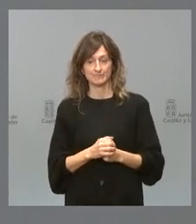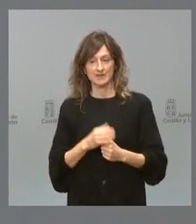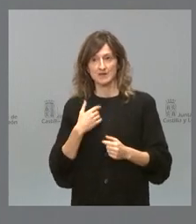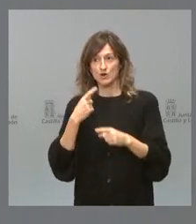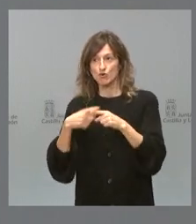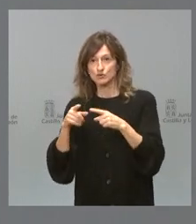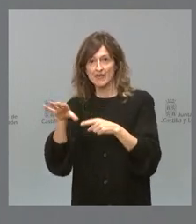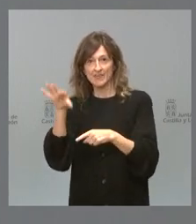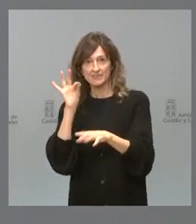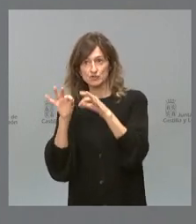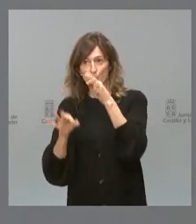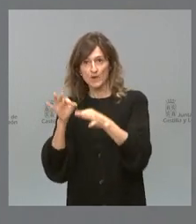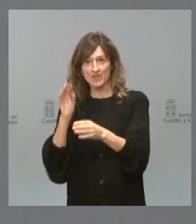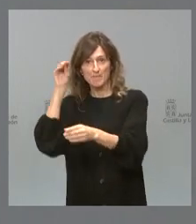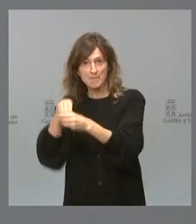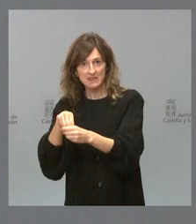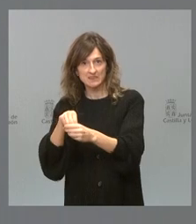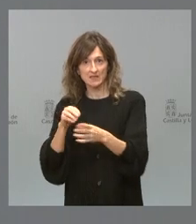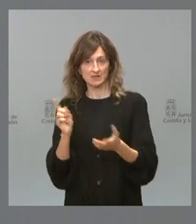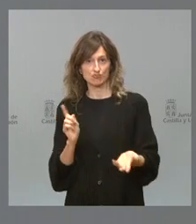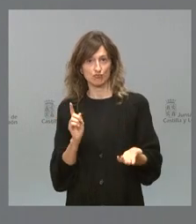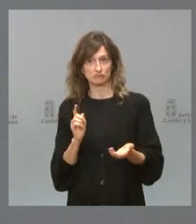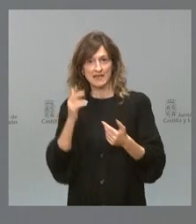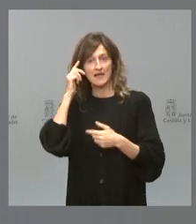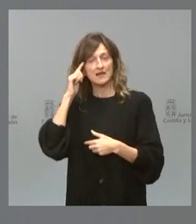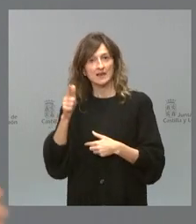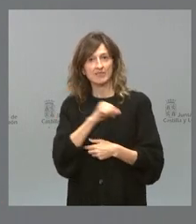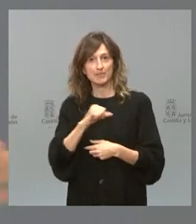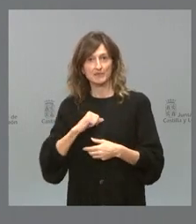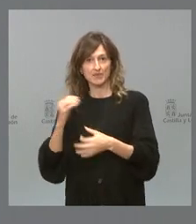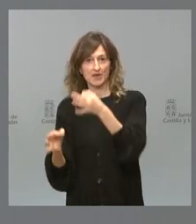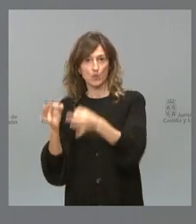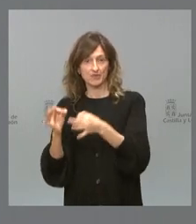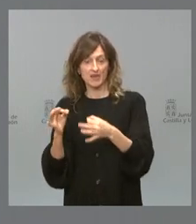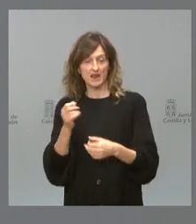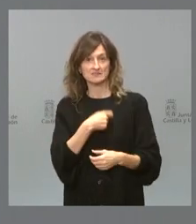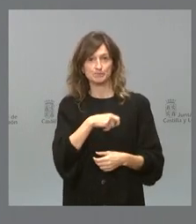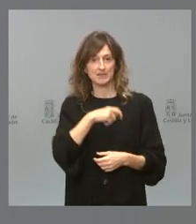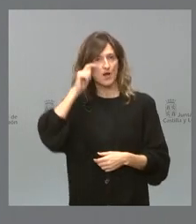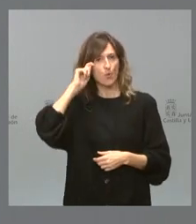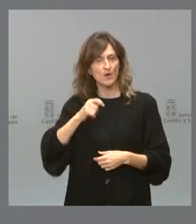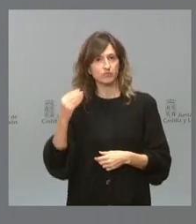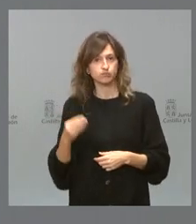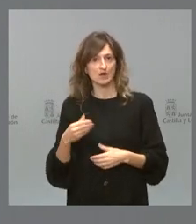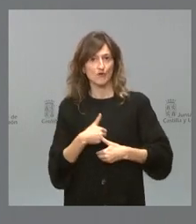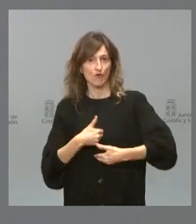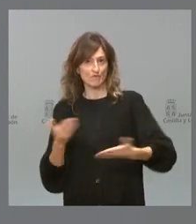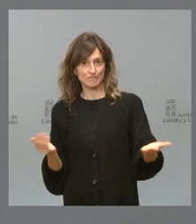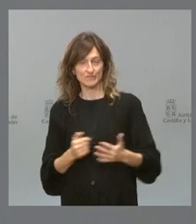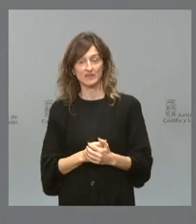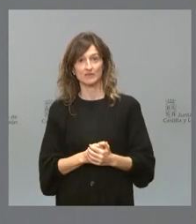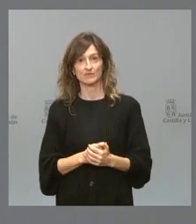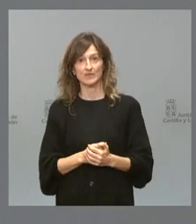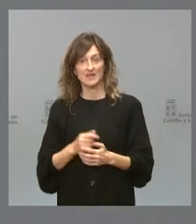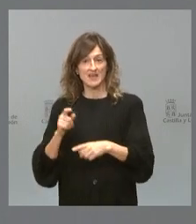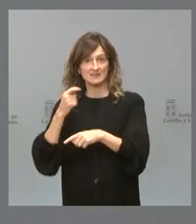entrometen las decisiones judiciales y que cree en la independencia judicial en España tenemos excelentes jueces confiamos en ellos ya sé